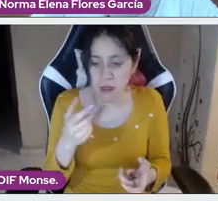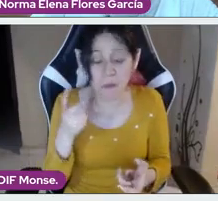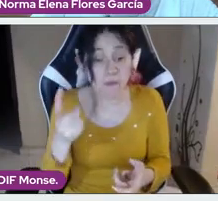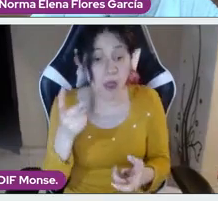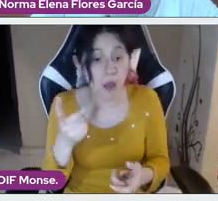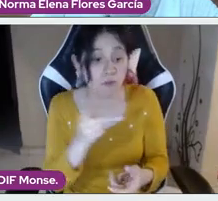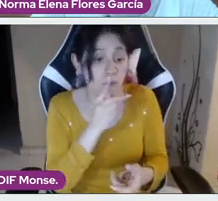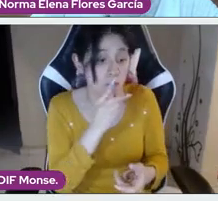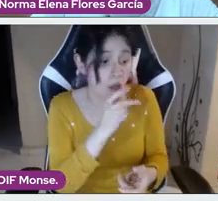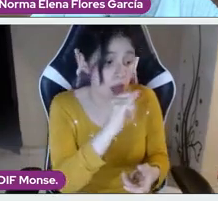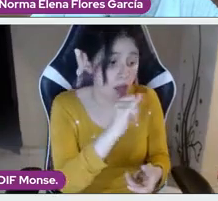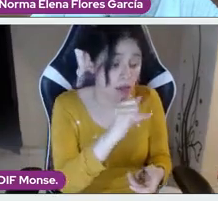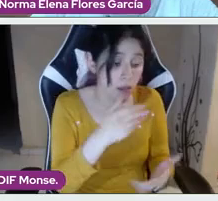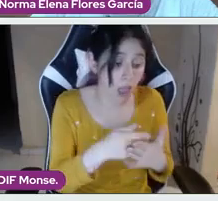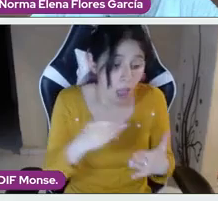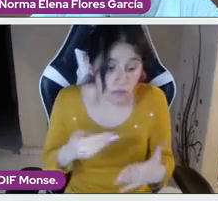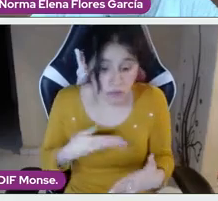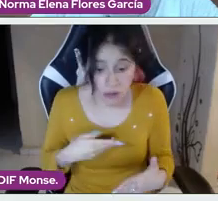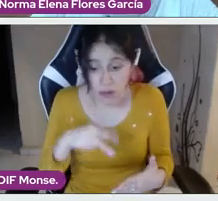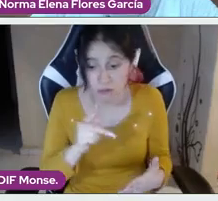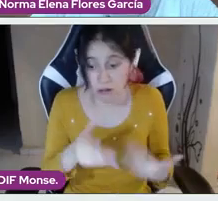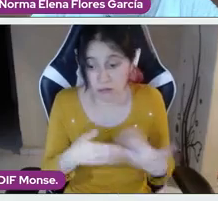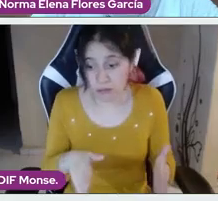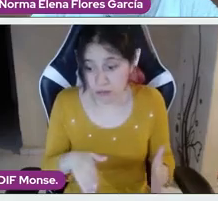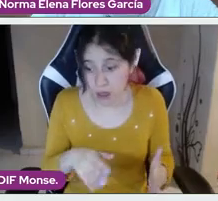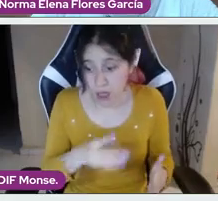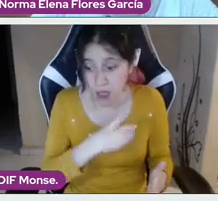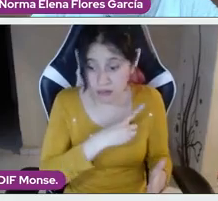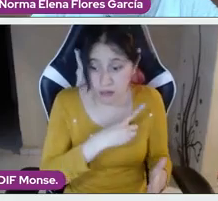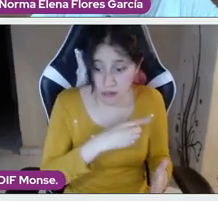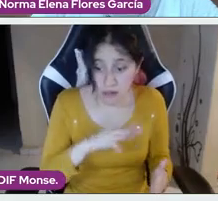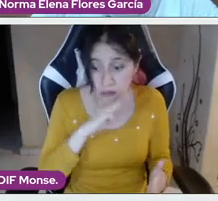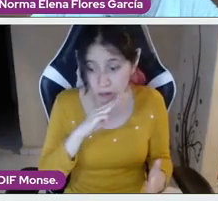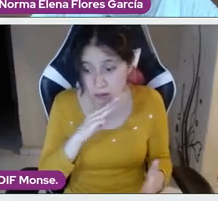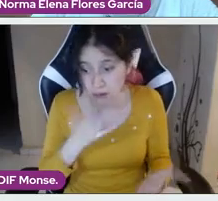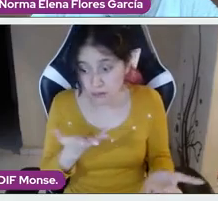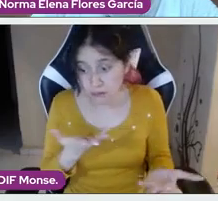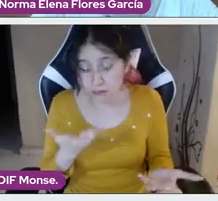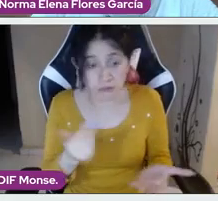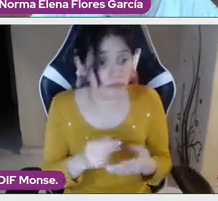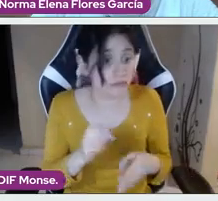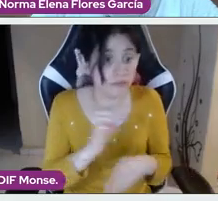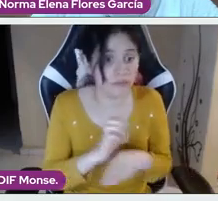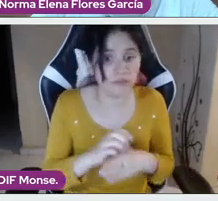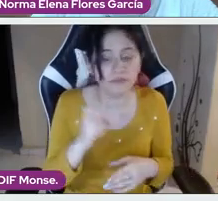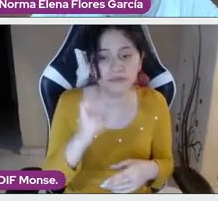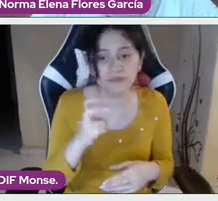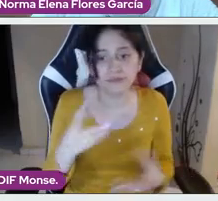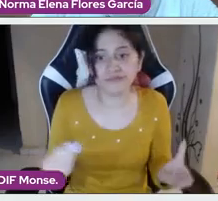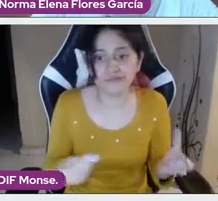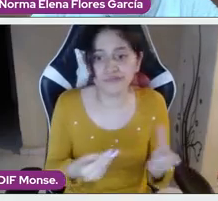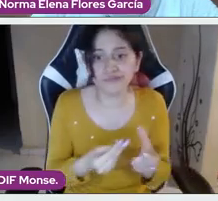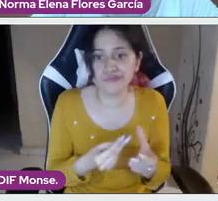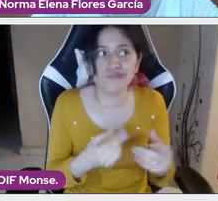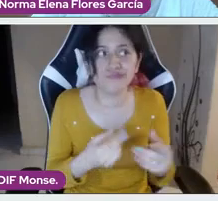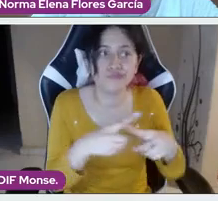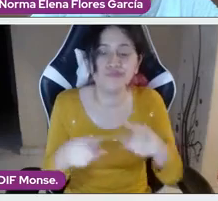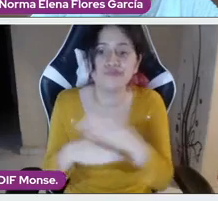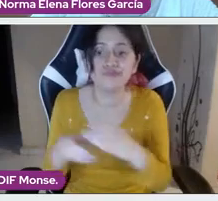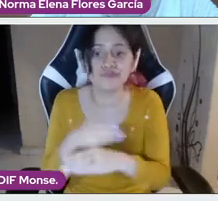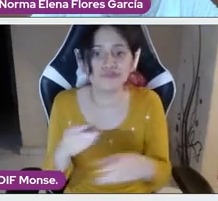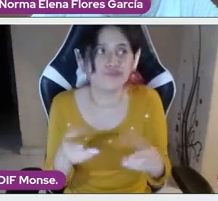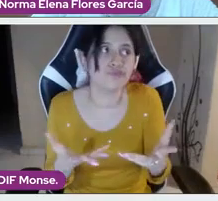bueno, pues tengo que ayudarle a mi mamá, ¿no? A sacar una beca. Entonces, eso te permite ir desarrollando cosas para poder